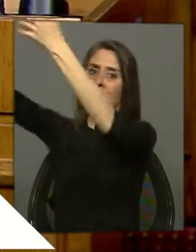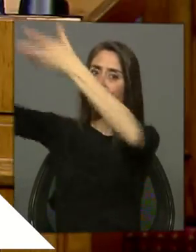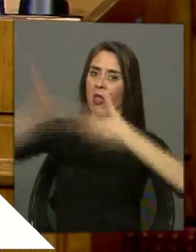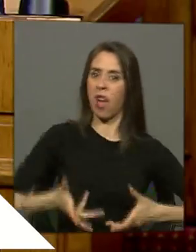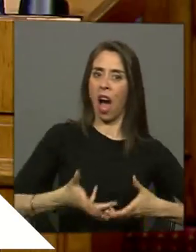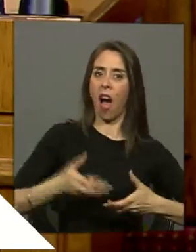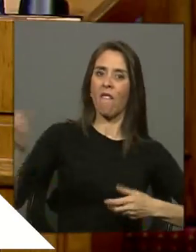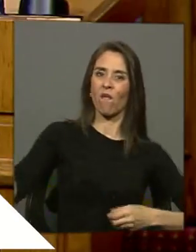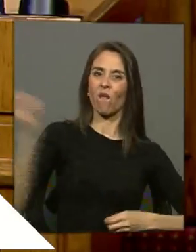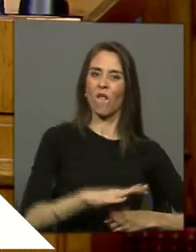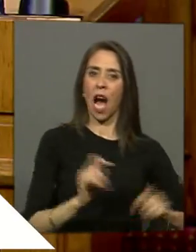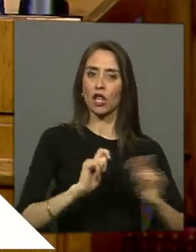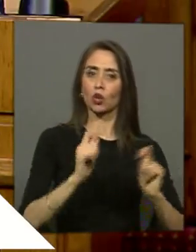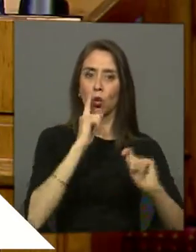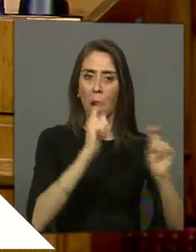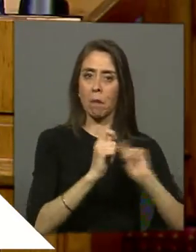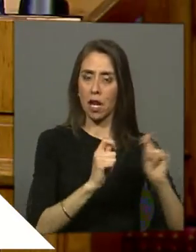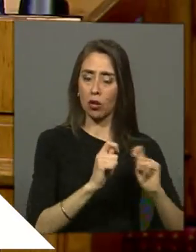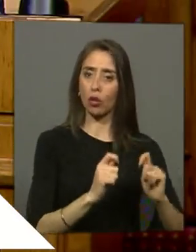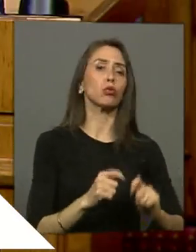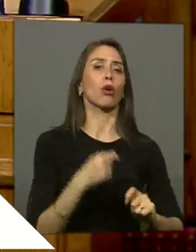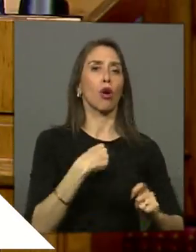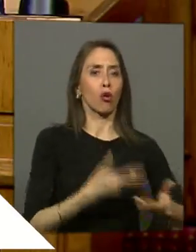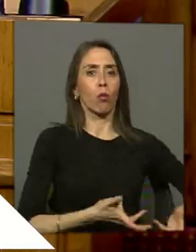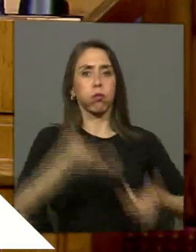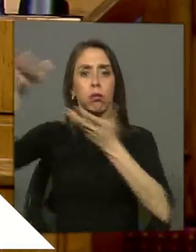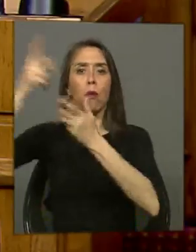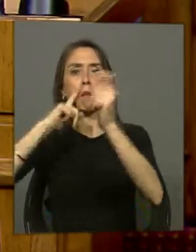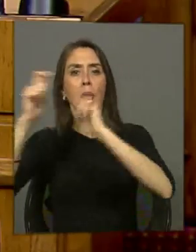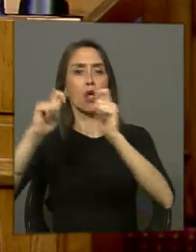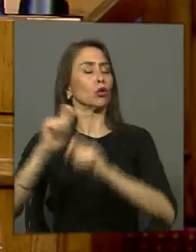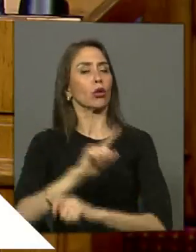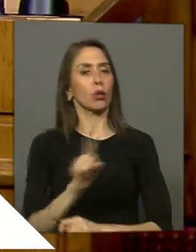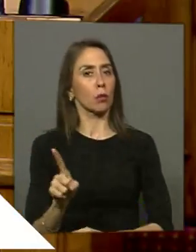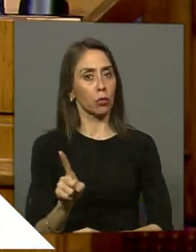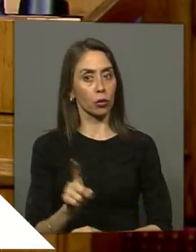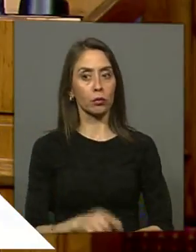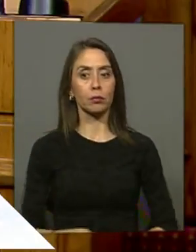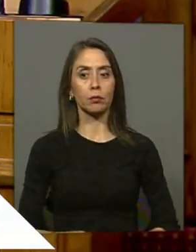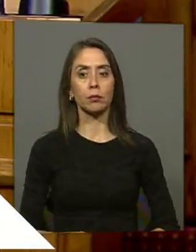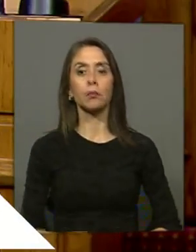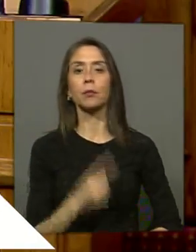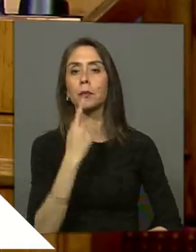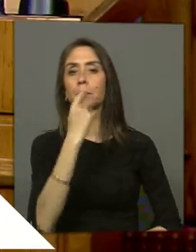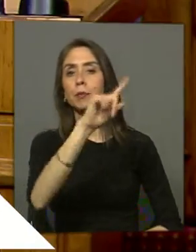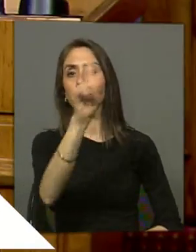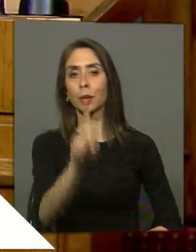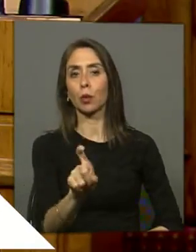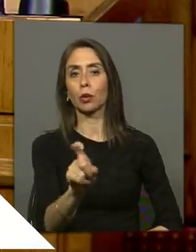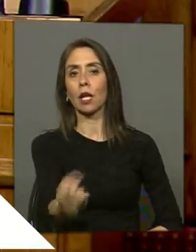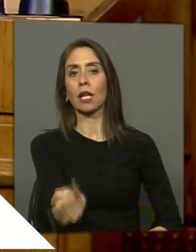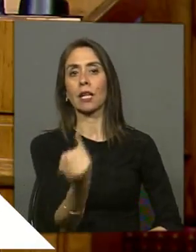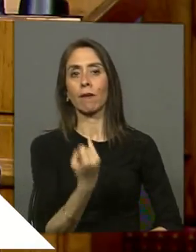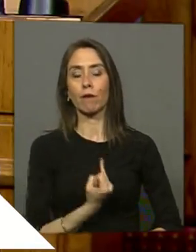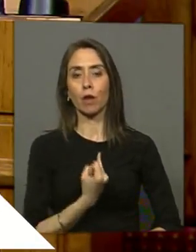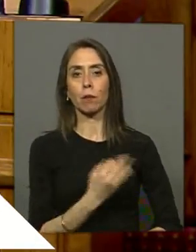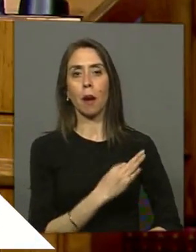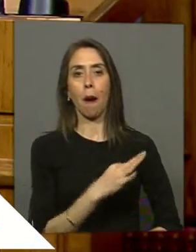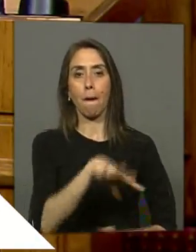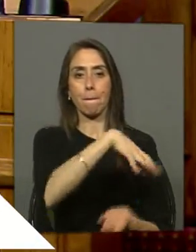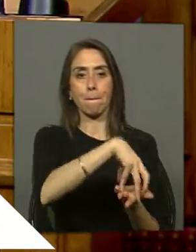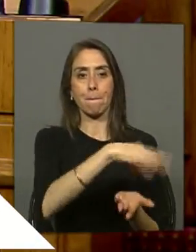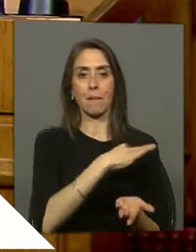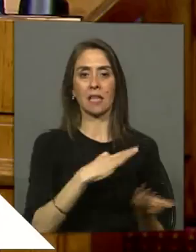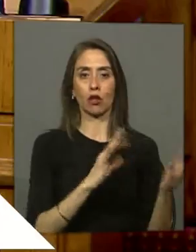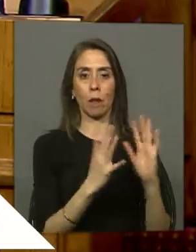queremos que salgan productos peligrosos hacia otro lado y por eso quiero preguntar y que me informe el ministerio del medio ambiente